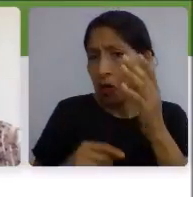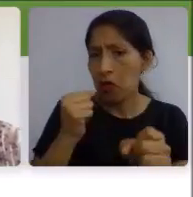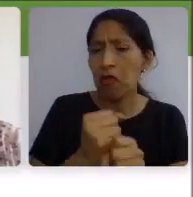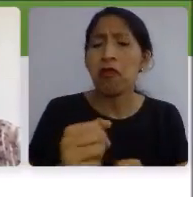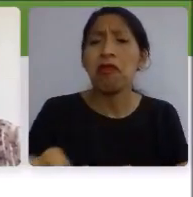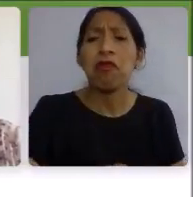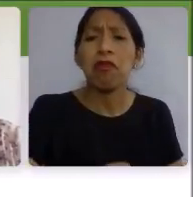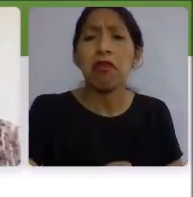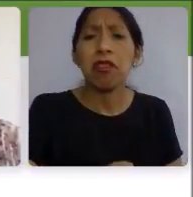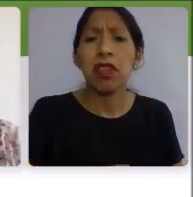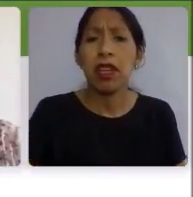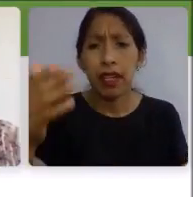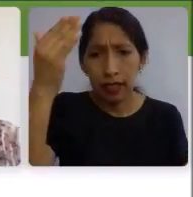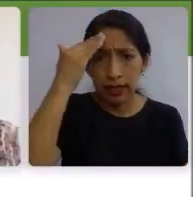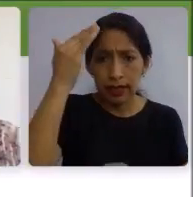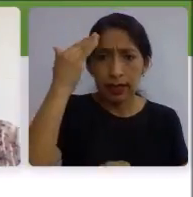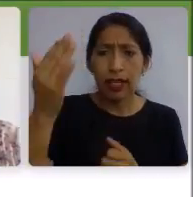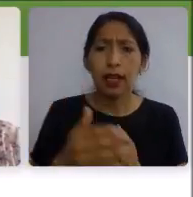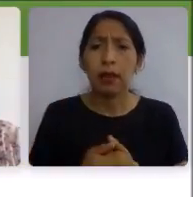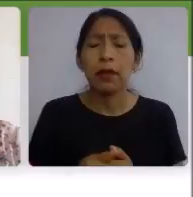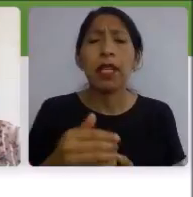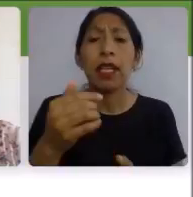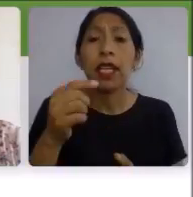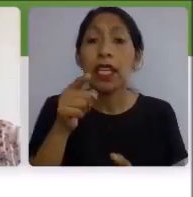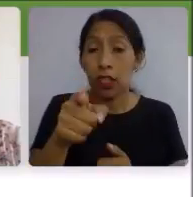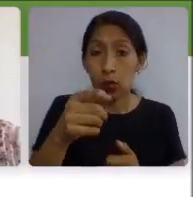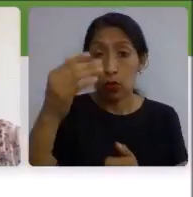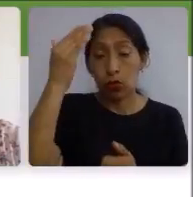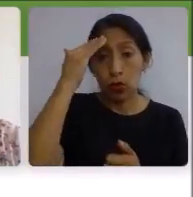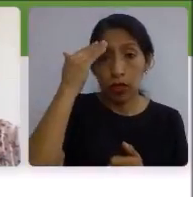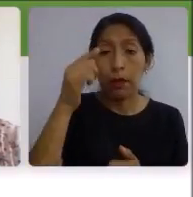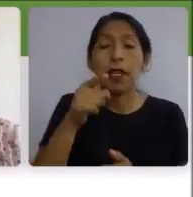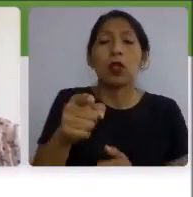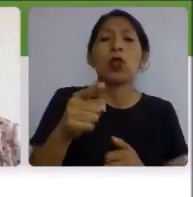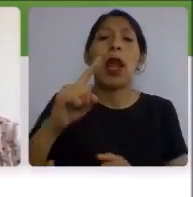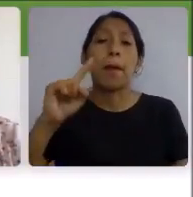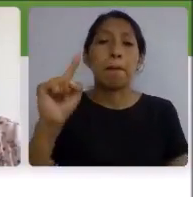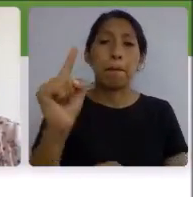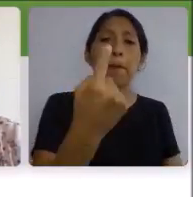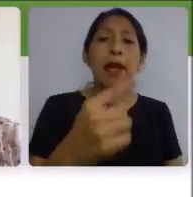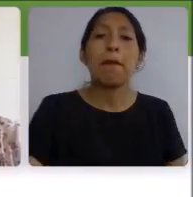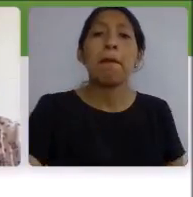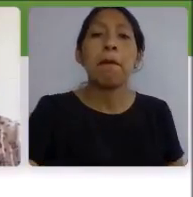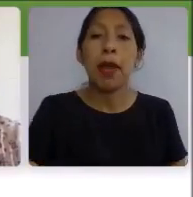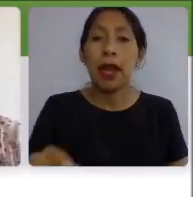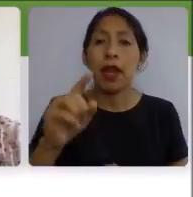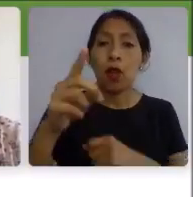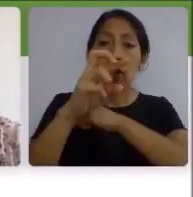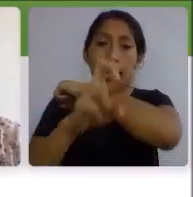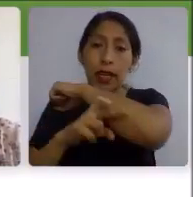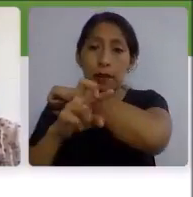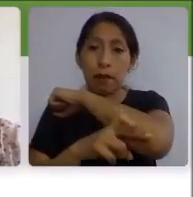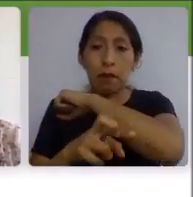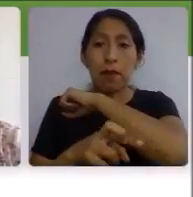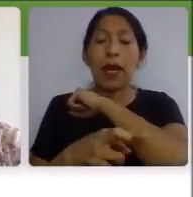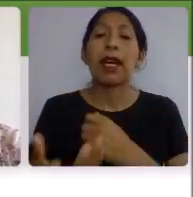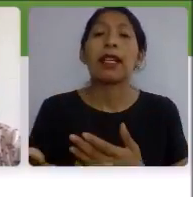ti, saben que tú eres la principal rueda en el país a donde ellos están mandando